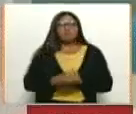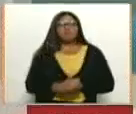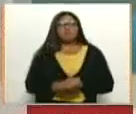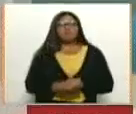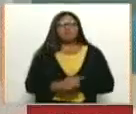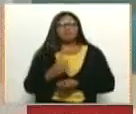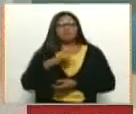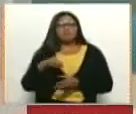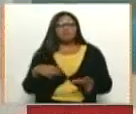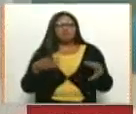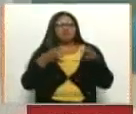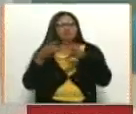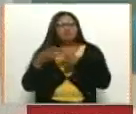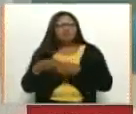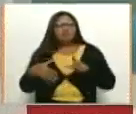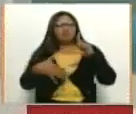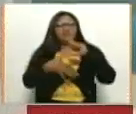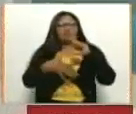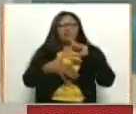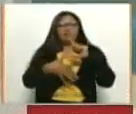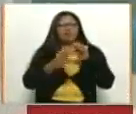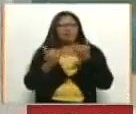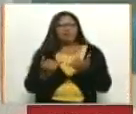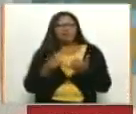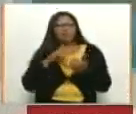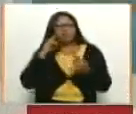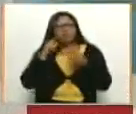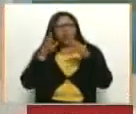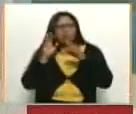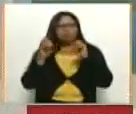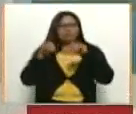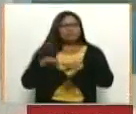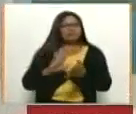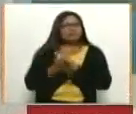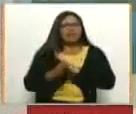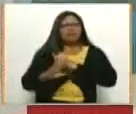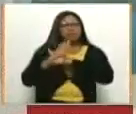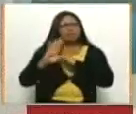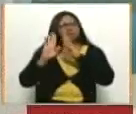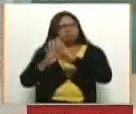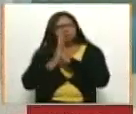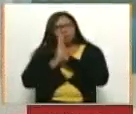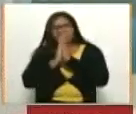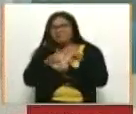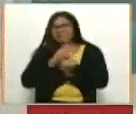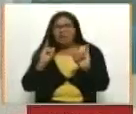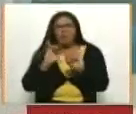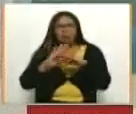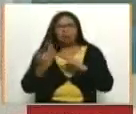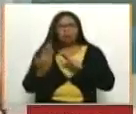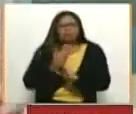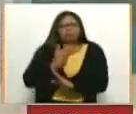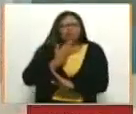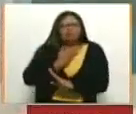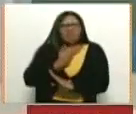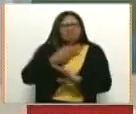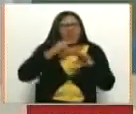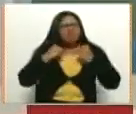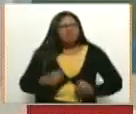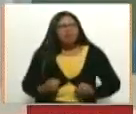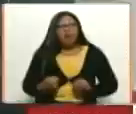bloques de América Latina de que cesen las sanciones de Venezuela porque de una u otra manera perjudican, ¿no?, el tema económico con los países hermanos, con los países